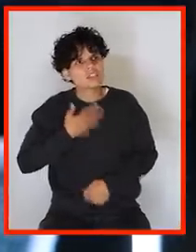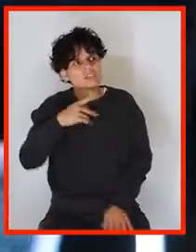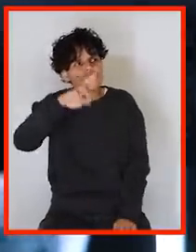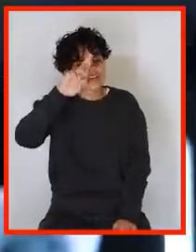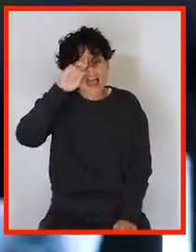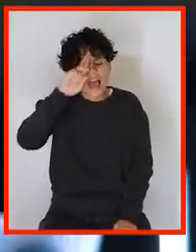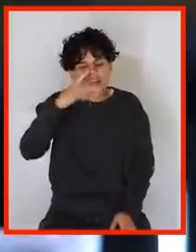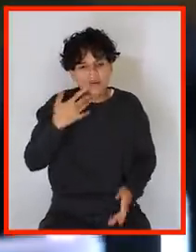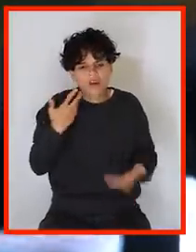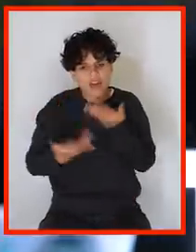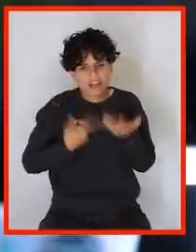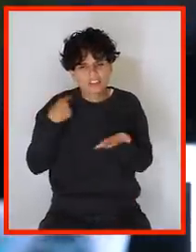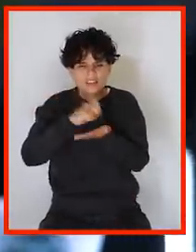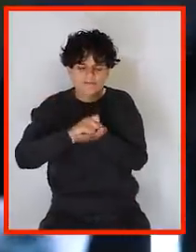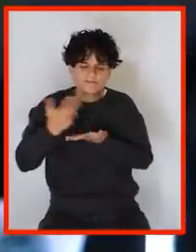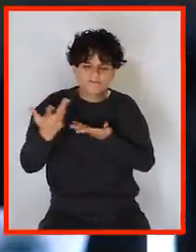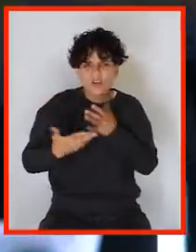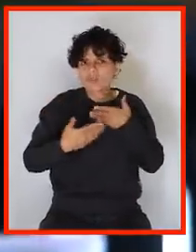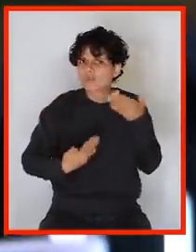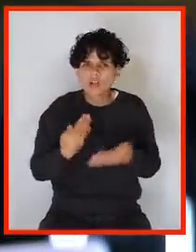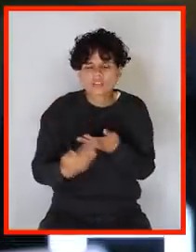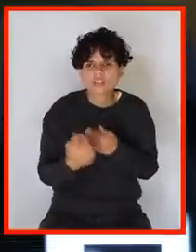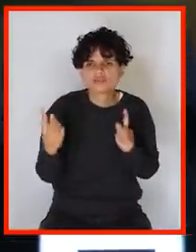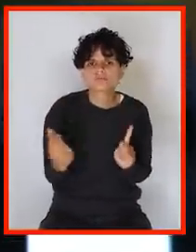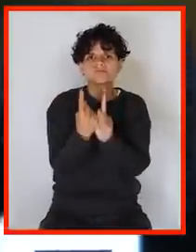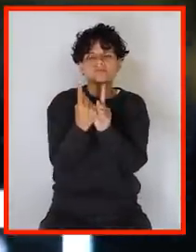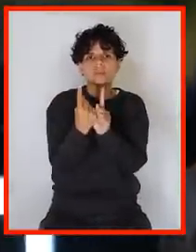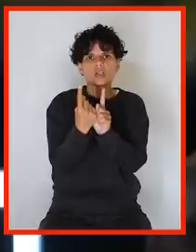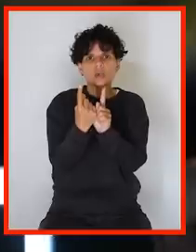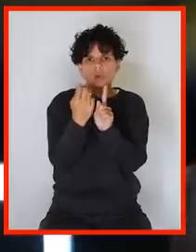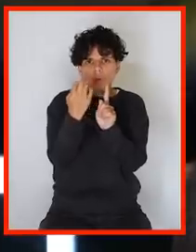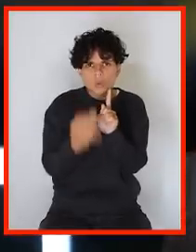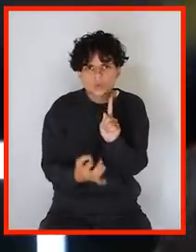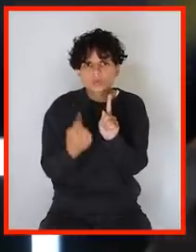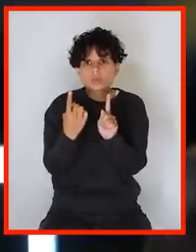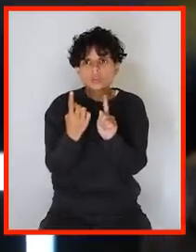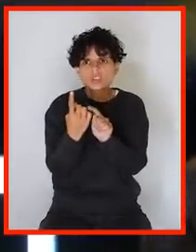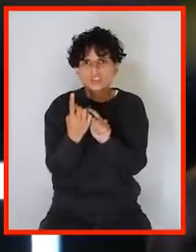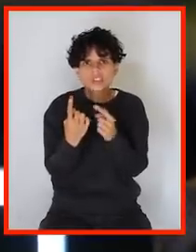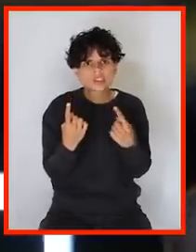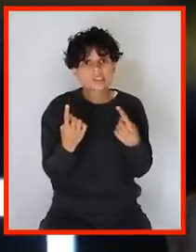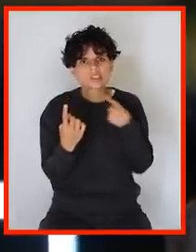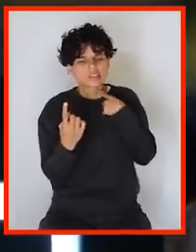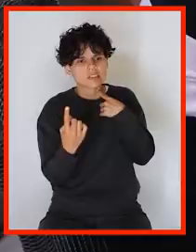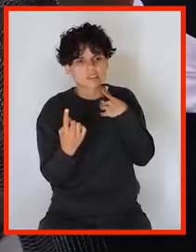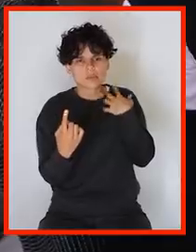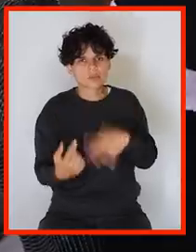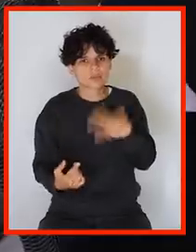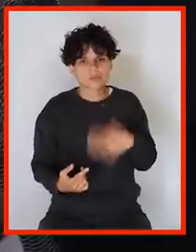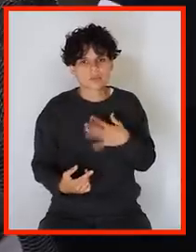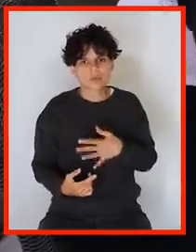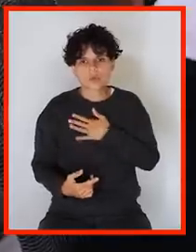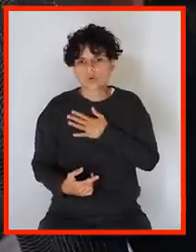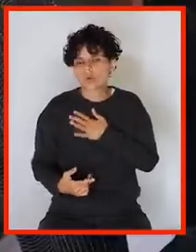como raro de haber hecho eso y que él haya pasado lo que pasó, po.